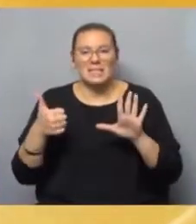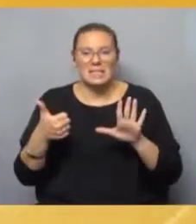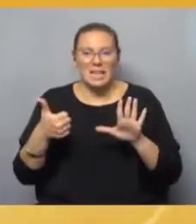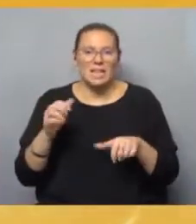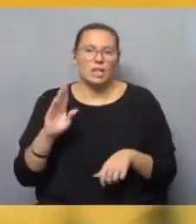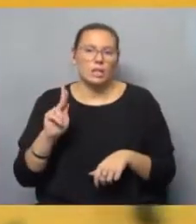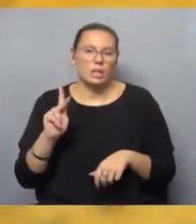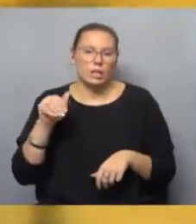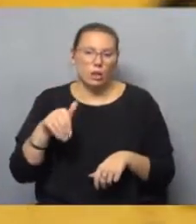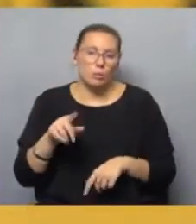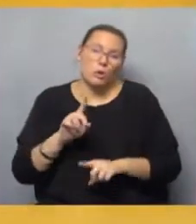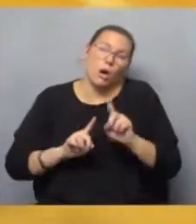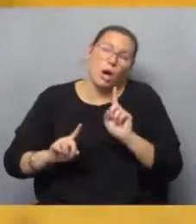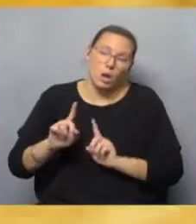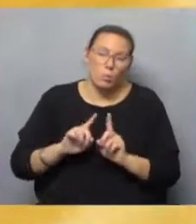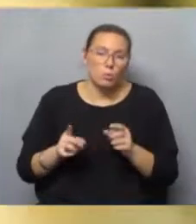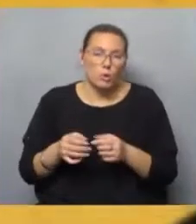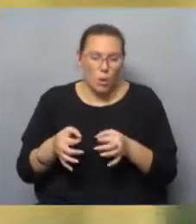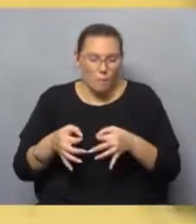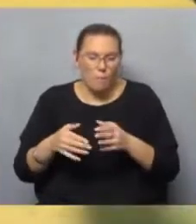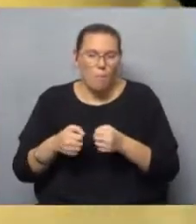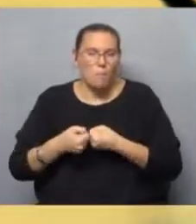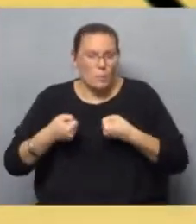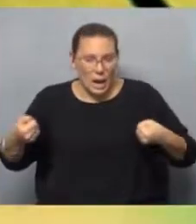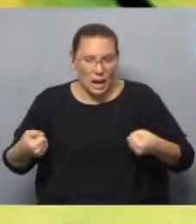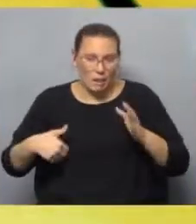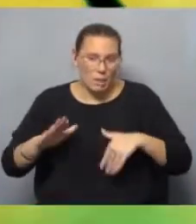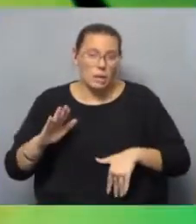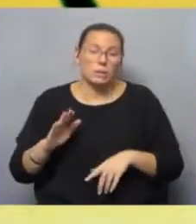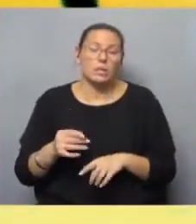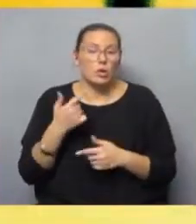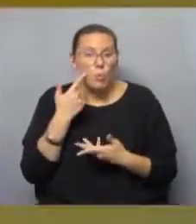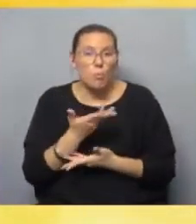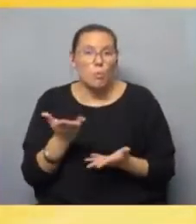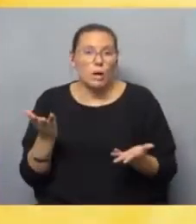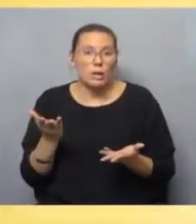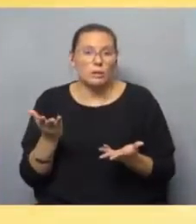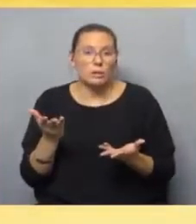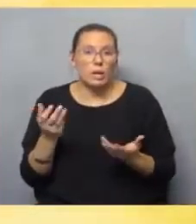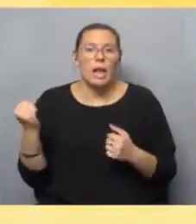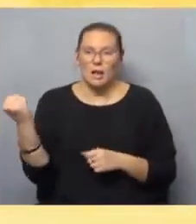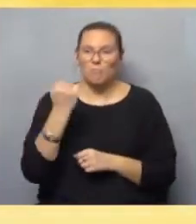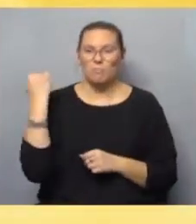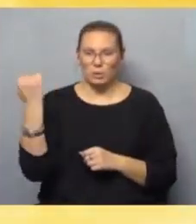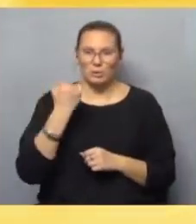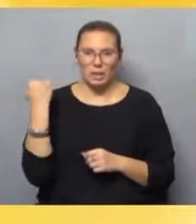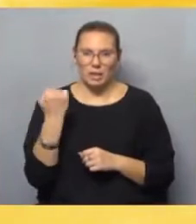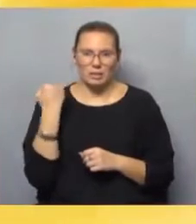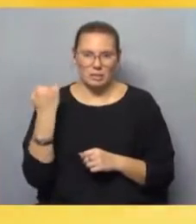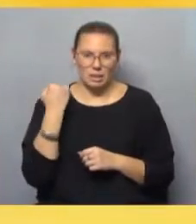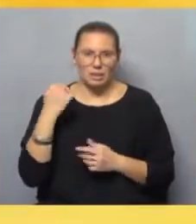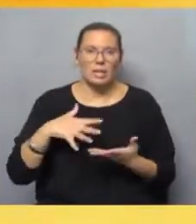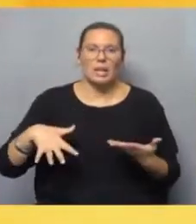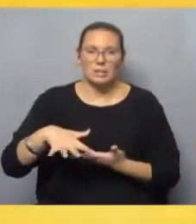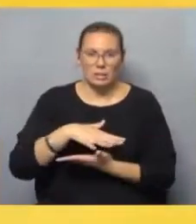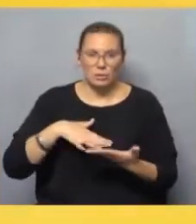kilómetros o quizás en algunas porciones más de ancho. O sea, eso nos está diciendo la envergadura de lo que